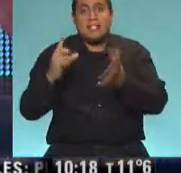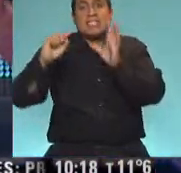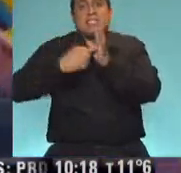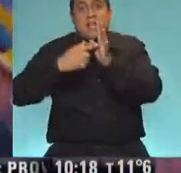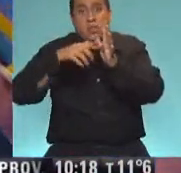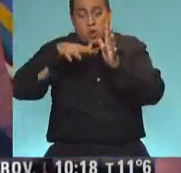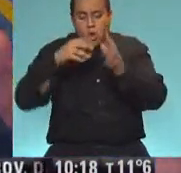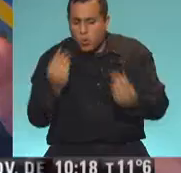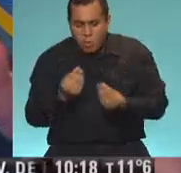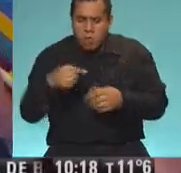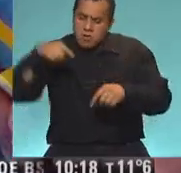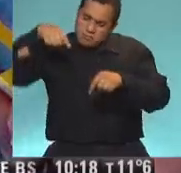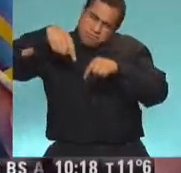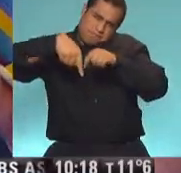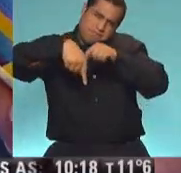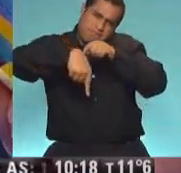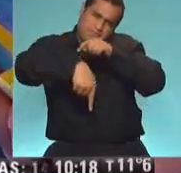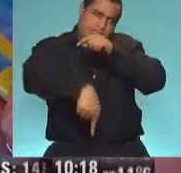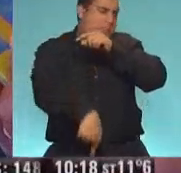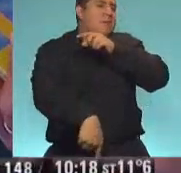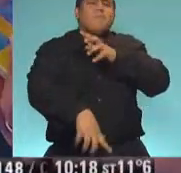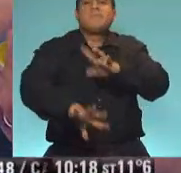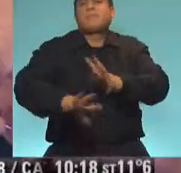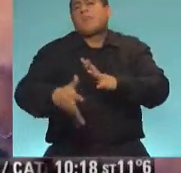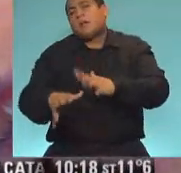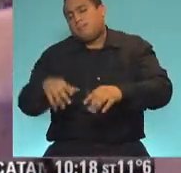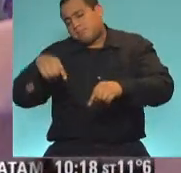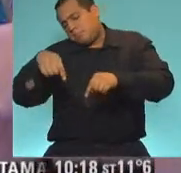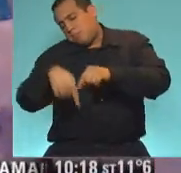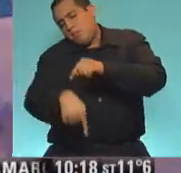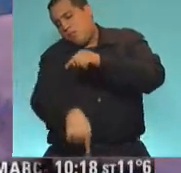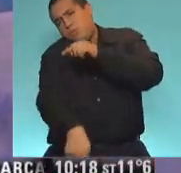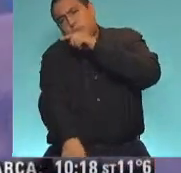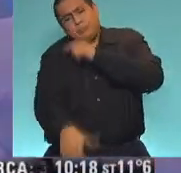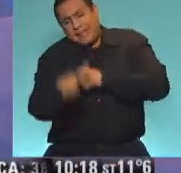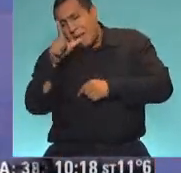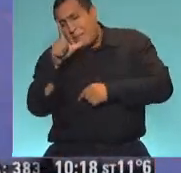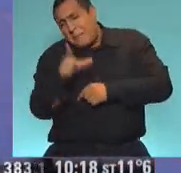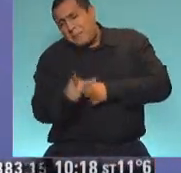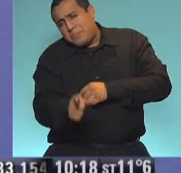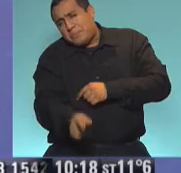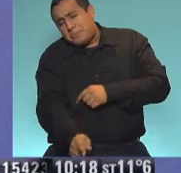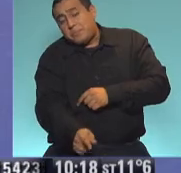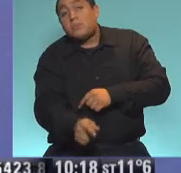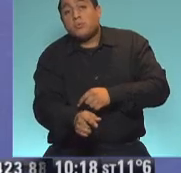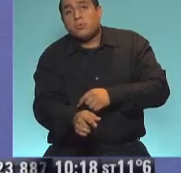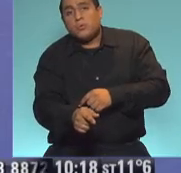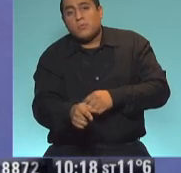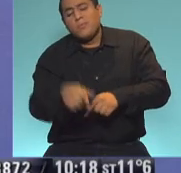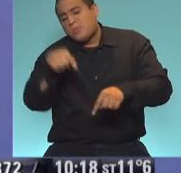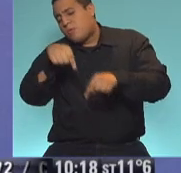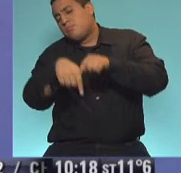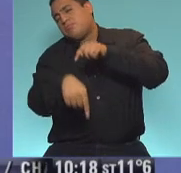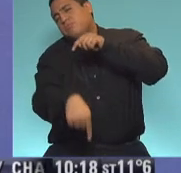Es tan enorme el pozo que debe haber llegado hasta más allá del centro de la Tierra. Ese pozo debe